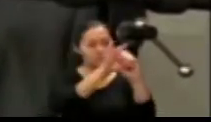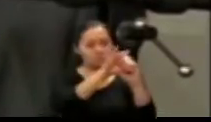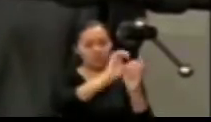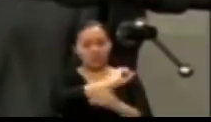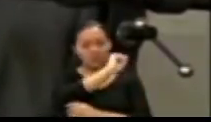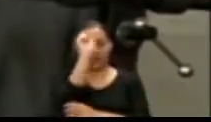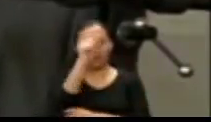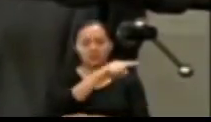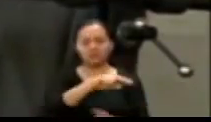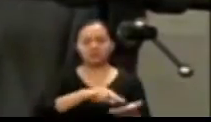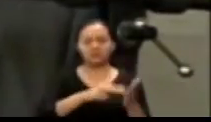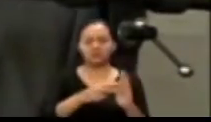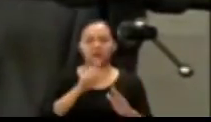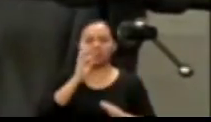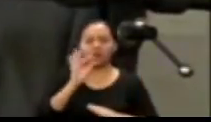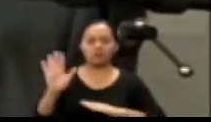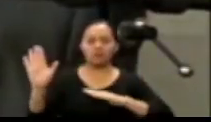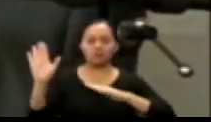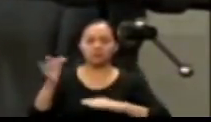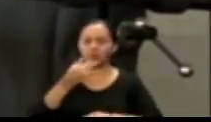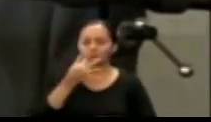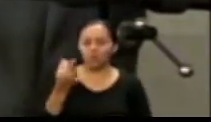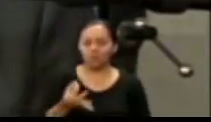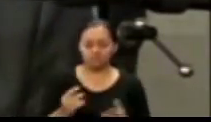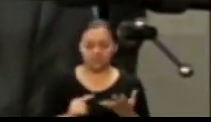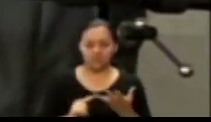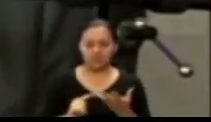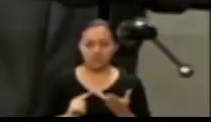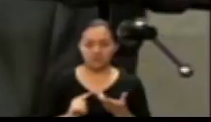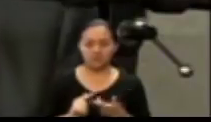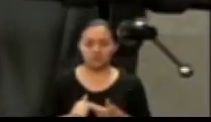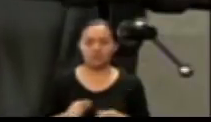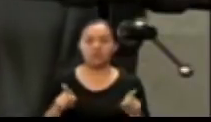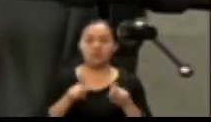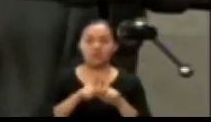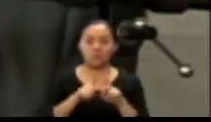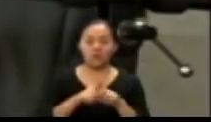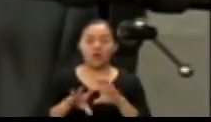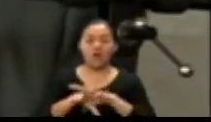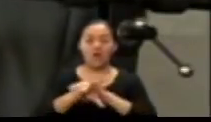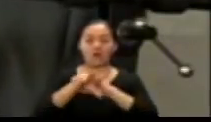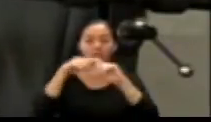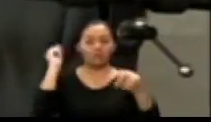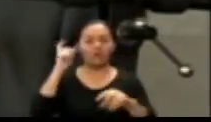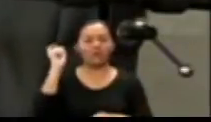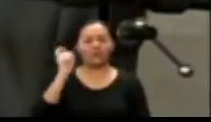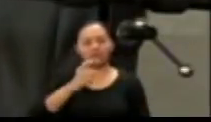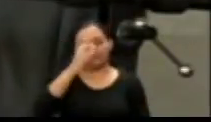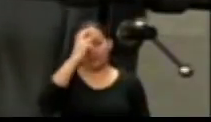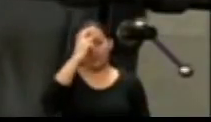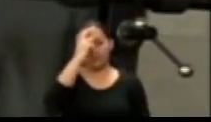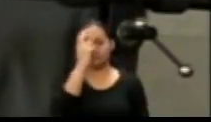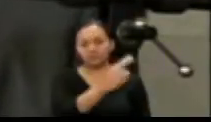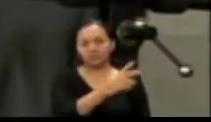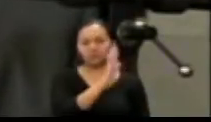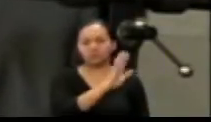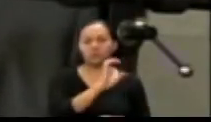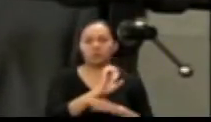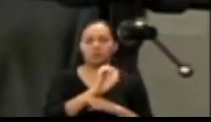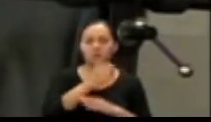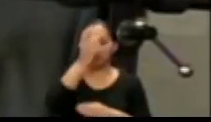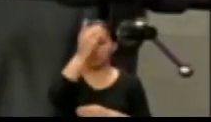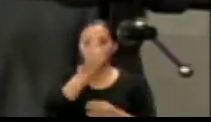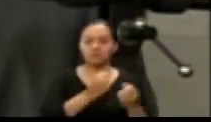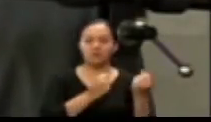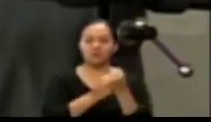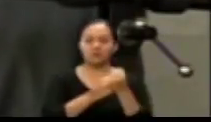demás, a comenzar por los poderes oscuros, como ustedes decían antes, desde afuera tiene que respetar la decisión del pueblo ecuatoriano, que ha decidido